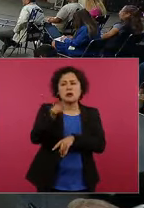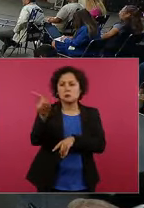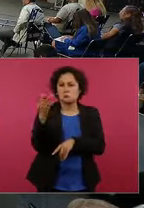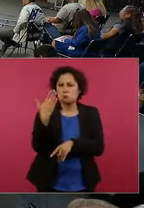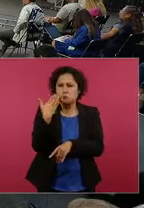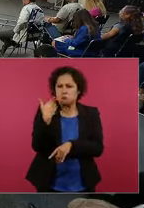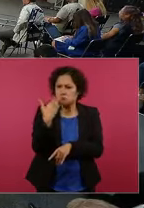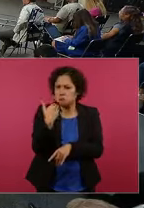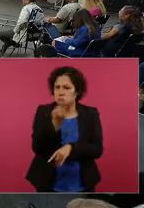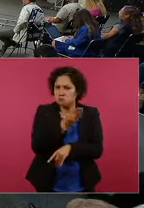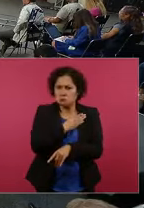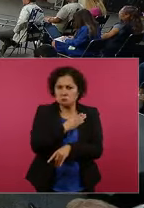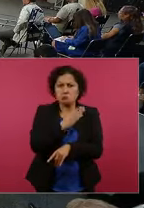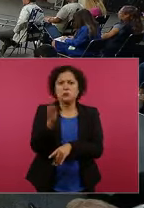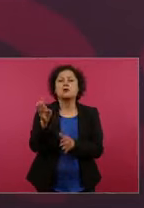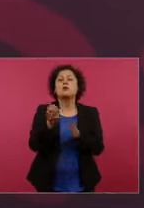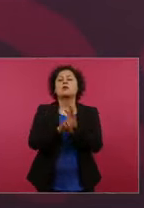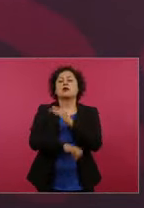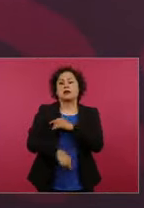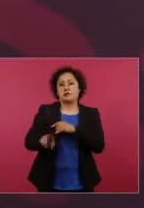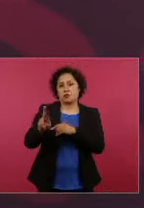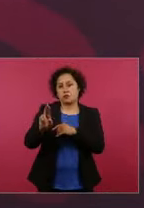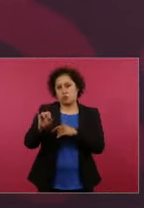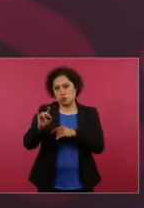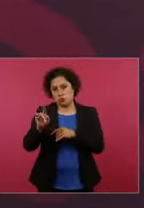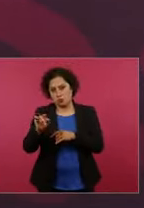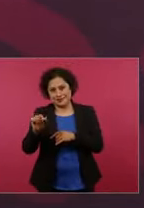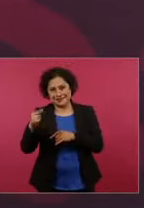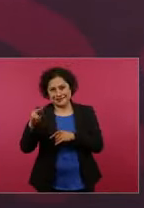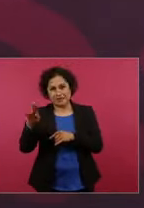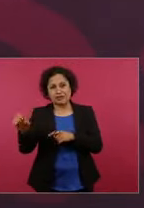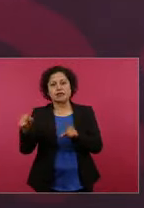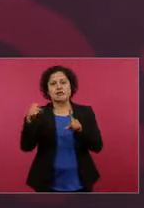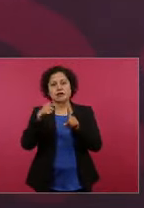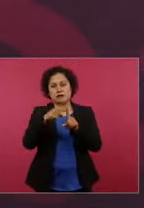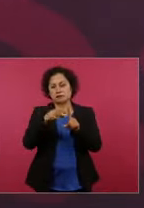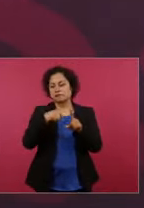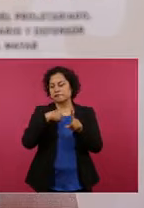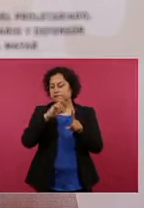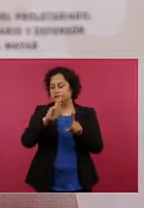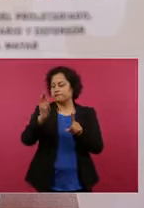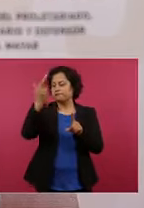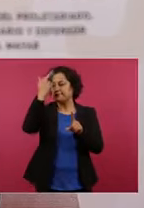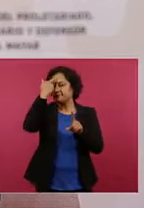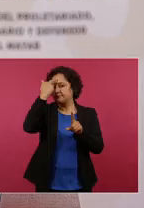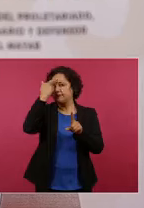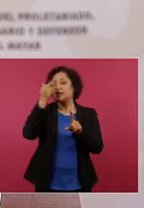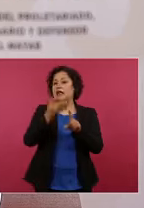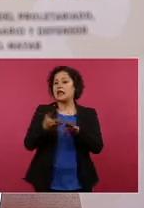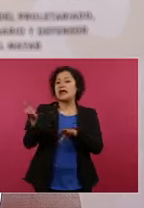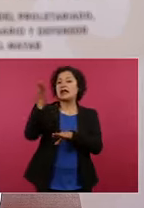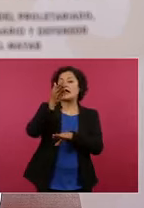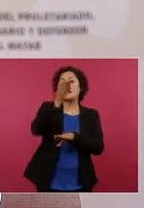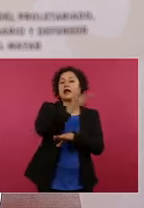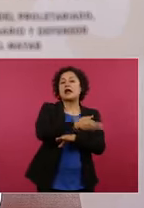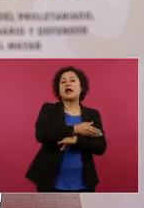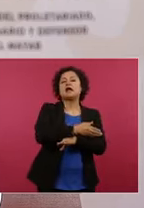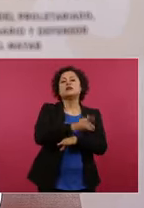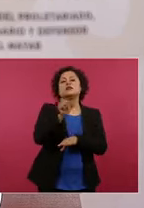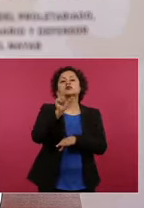Y de Ruiz Gili no se me olvida que cuando las cajas aquellas famosas de la elección